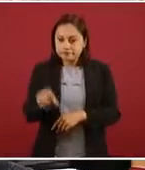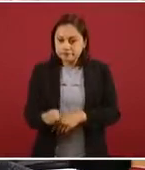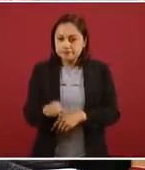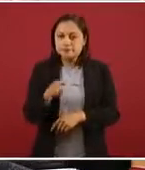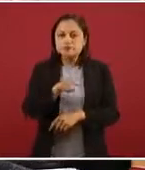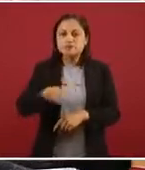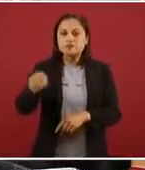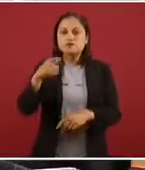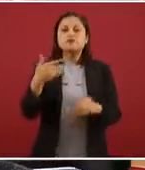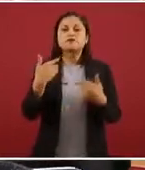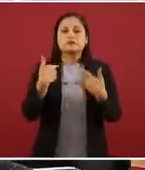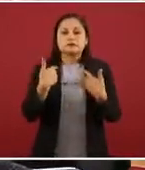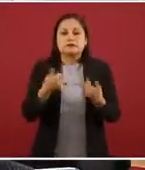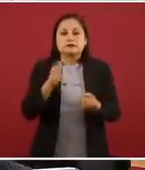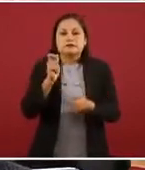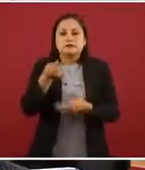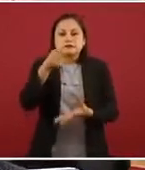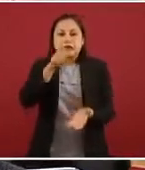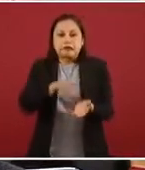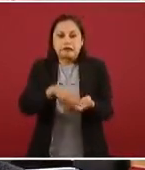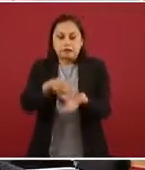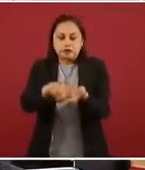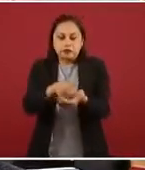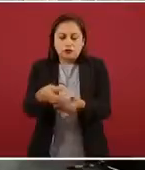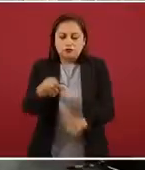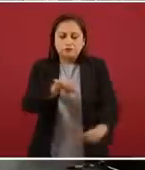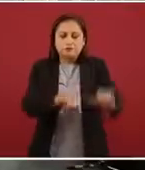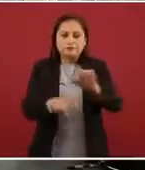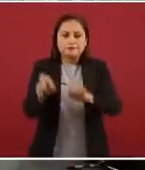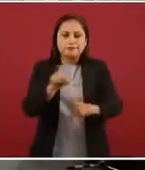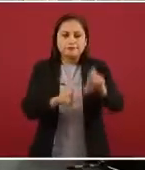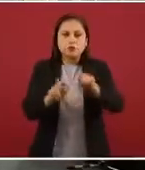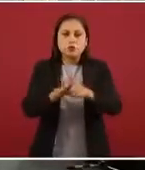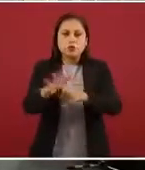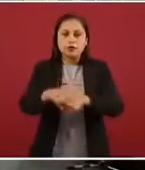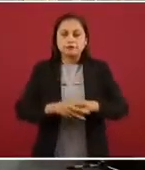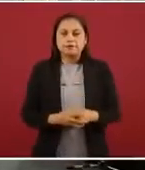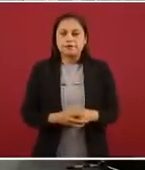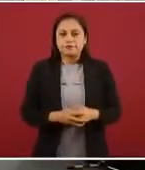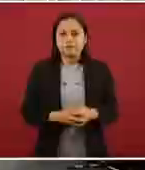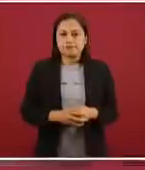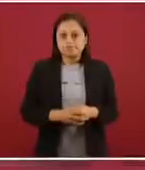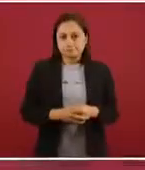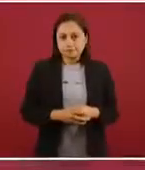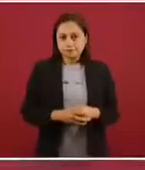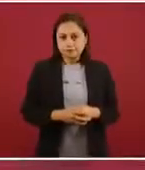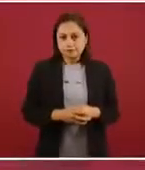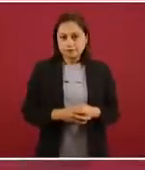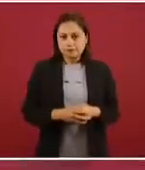químicos contienen las drogas, aprovechando. Sí. Y esto tiene que